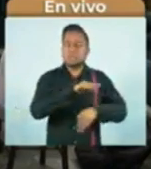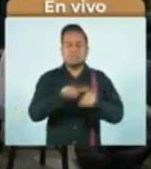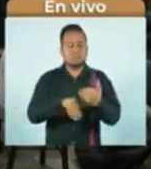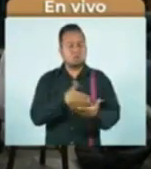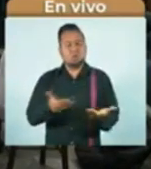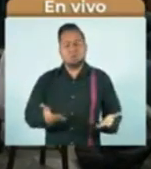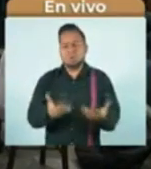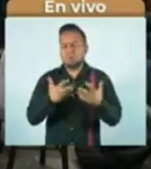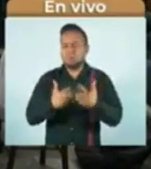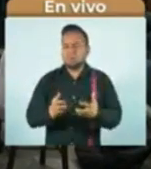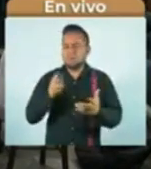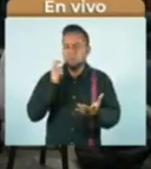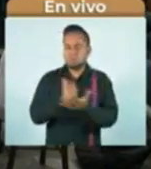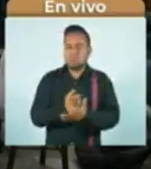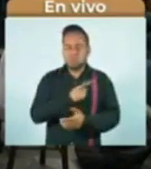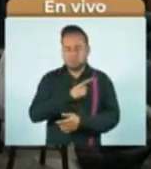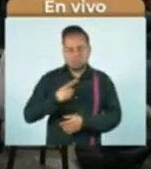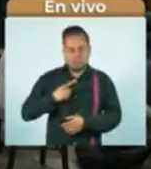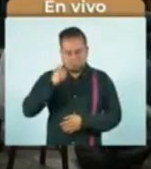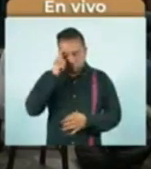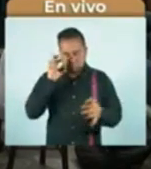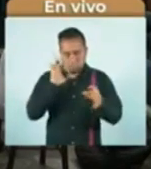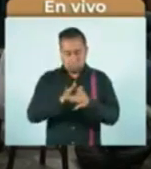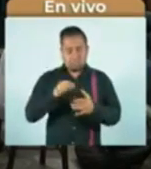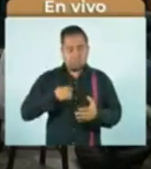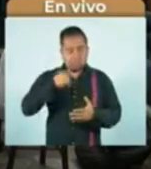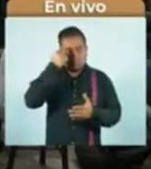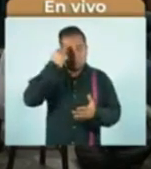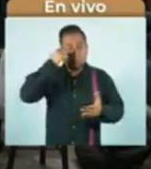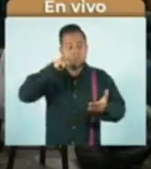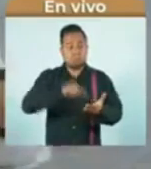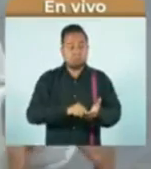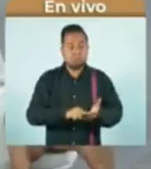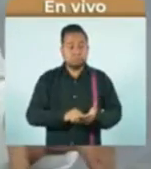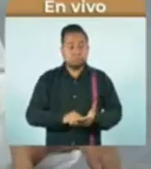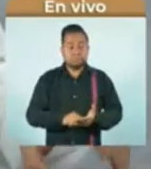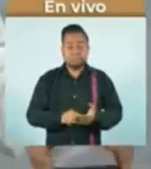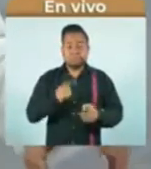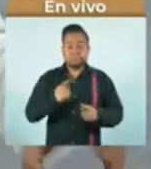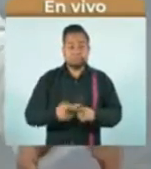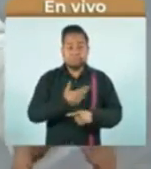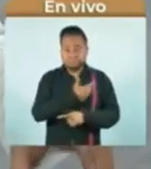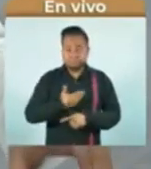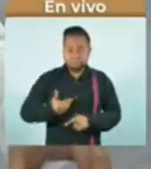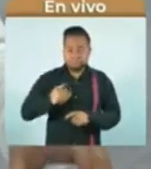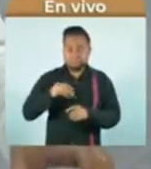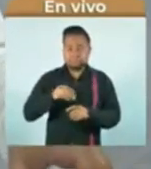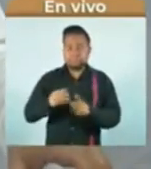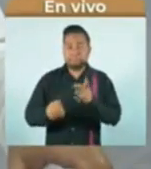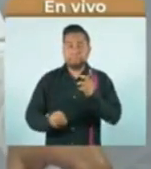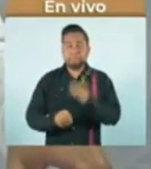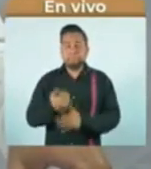Entonces, tenemos que ser congruentes. Y yo creo que el presidente electo